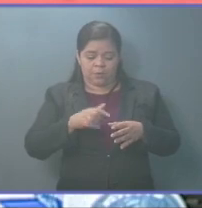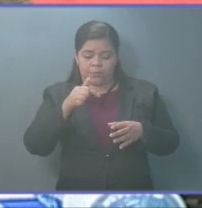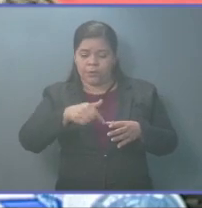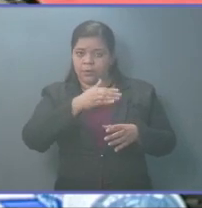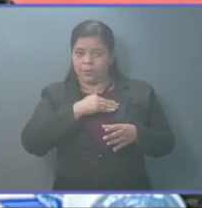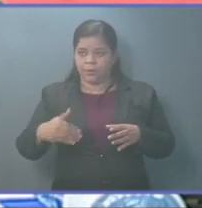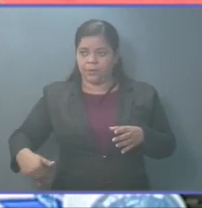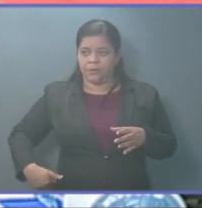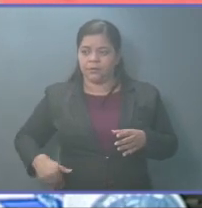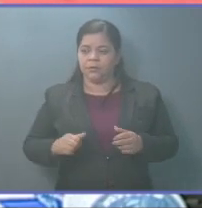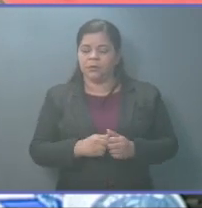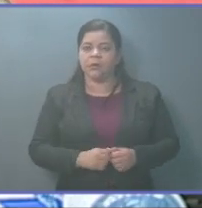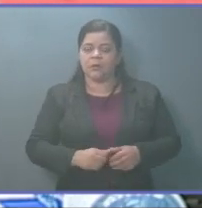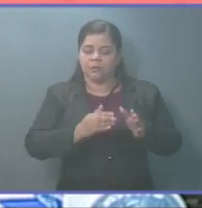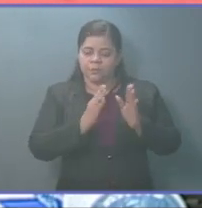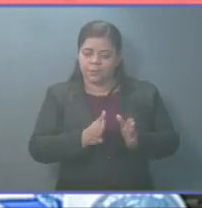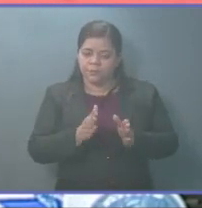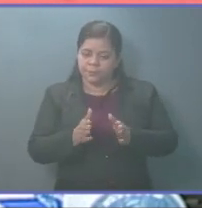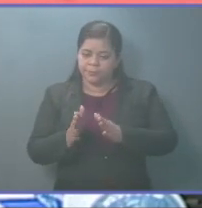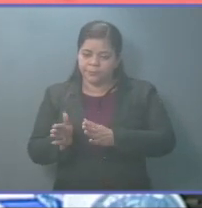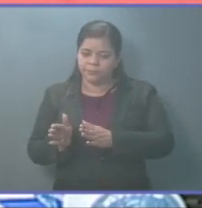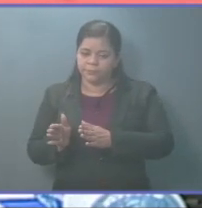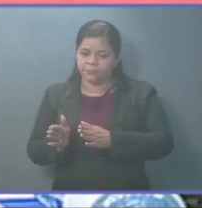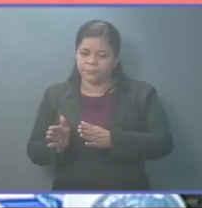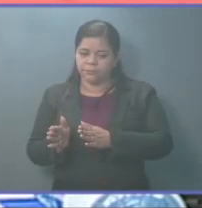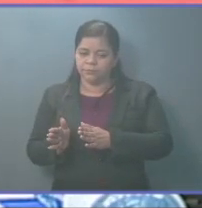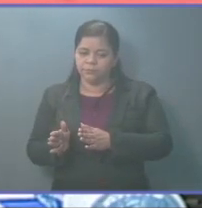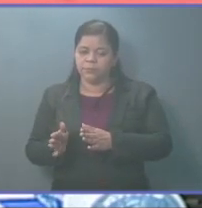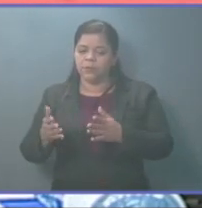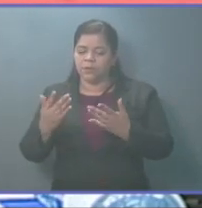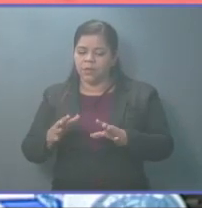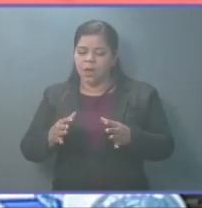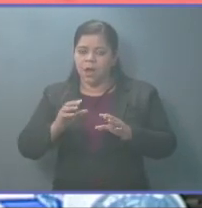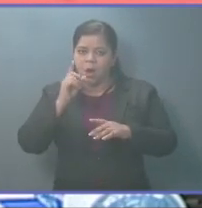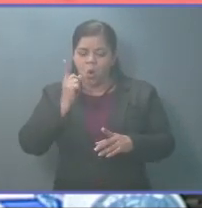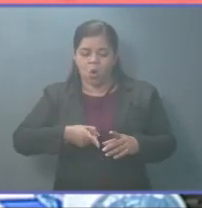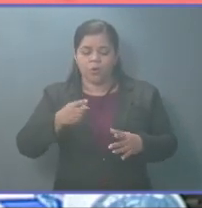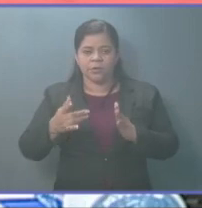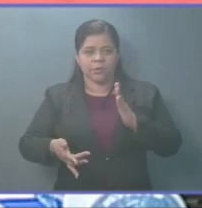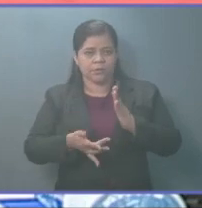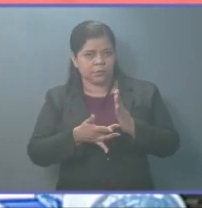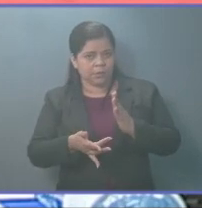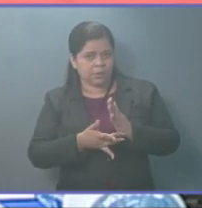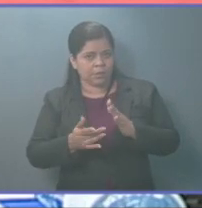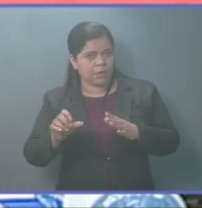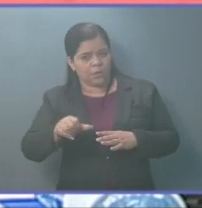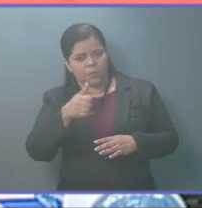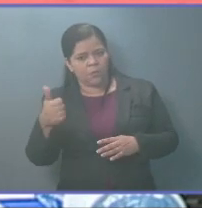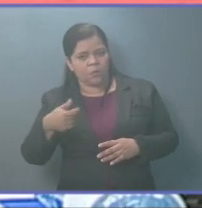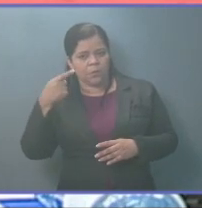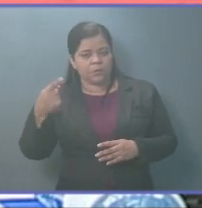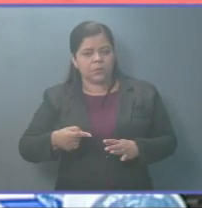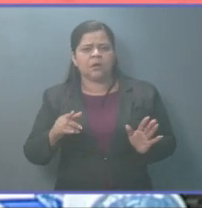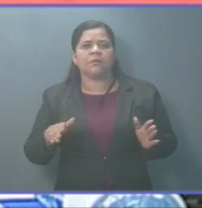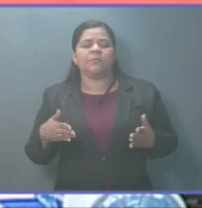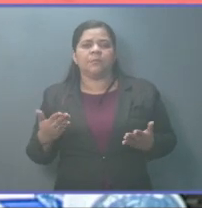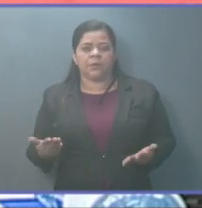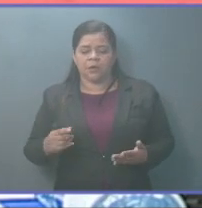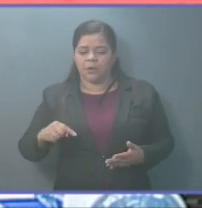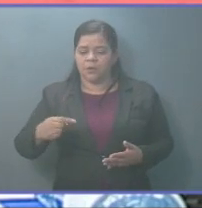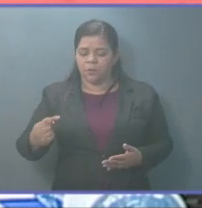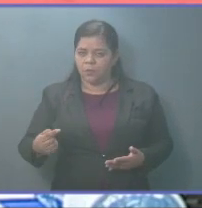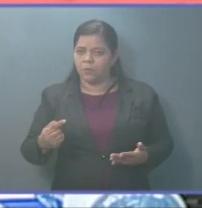Presidencial elabora órdenes tácticas u otro tipo de órdenes cada vez que se va a